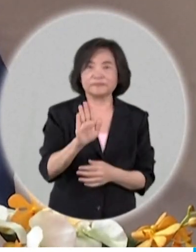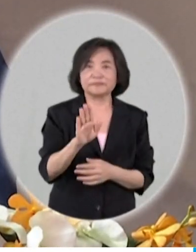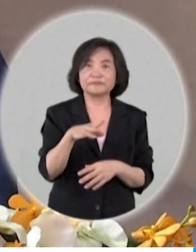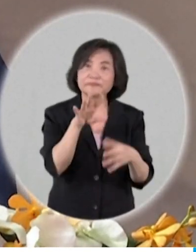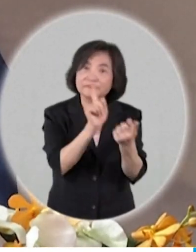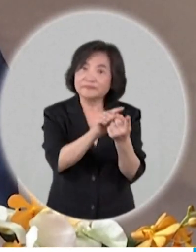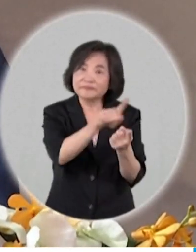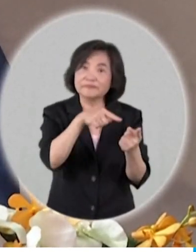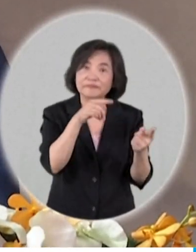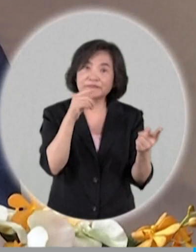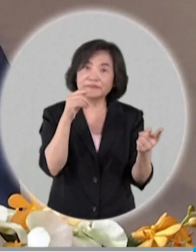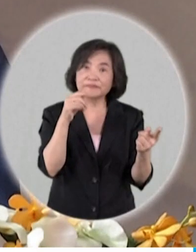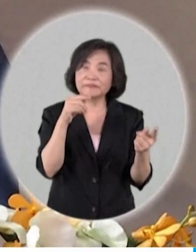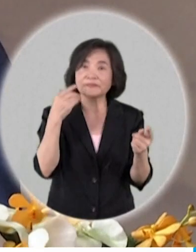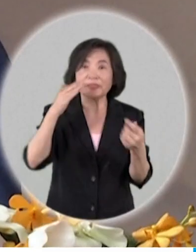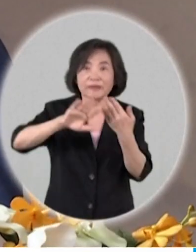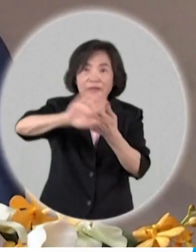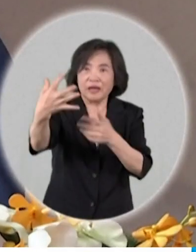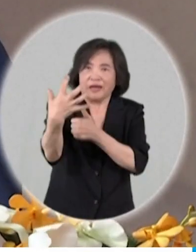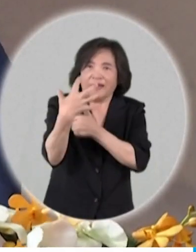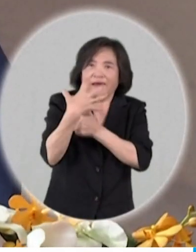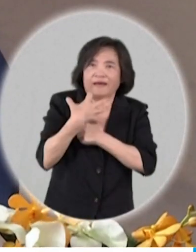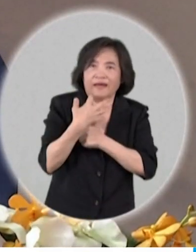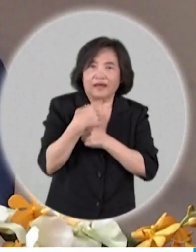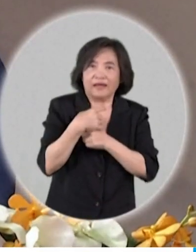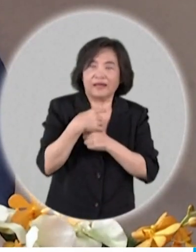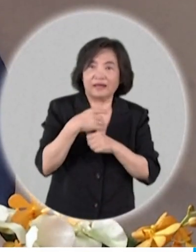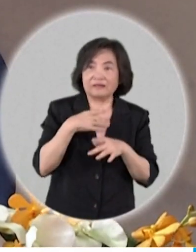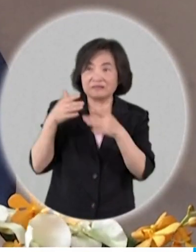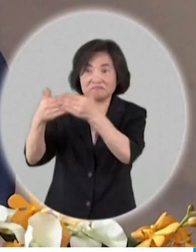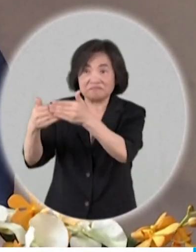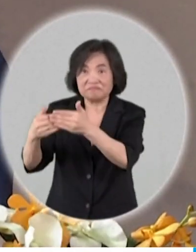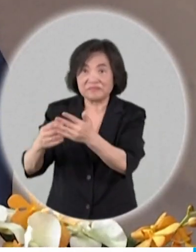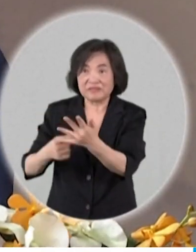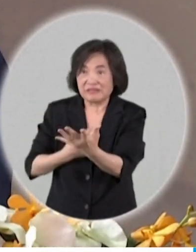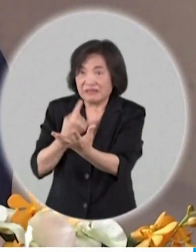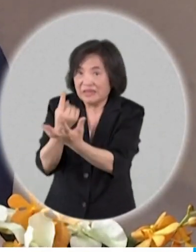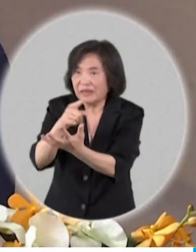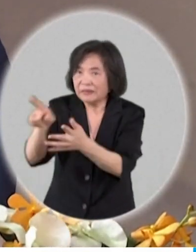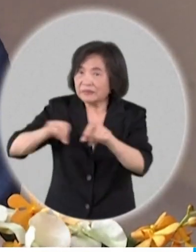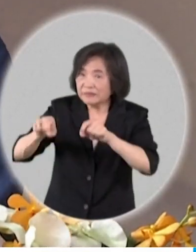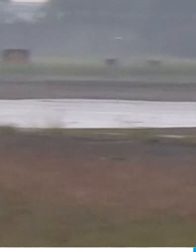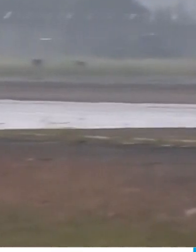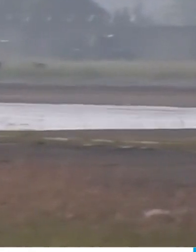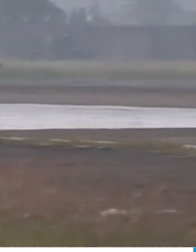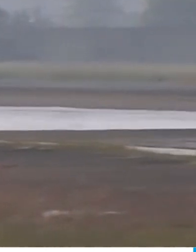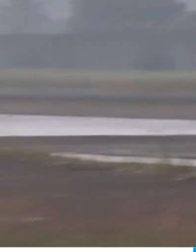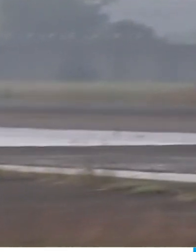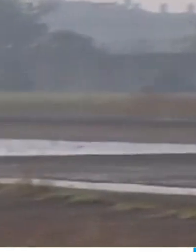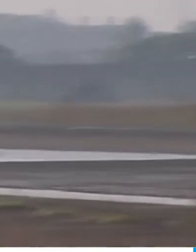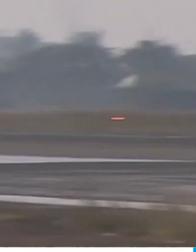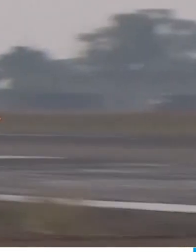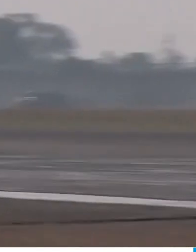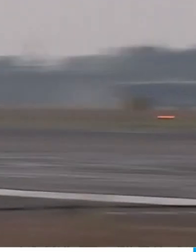defendernos para asegurar que nadie pueda forzar a taiwán a seguir en el camino que china ha dispuesto para nosotros la